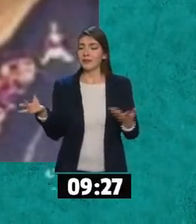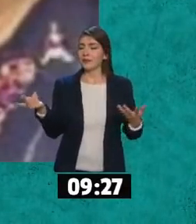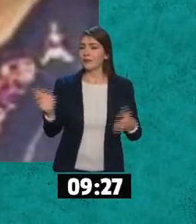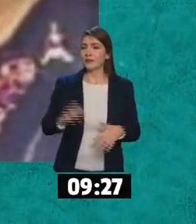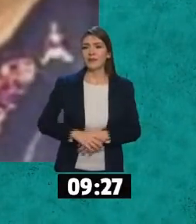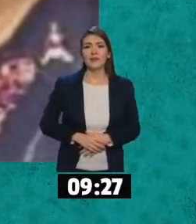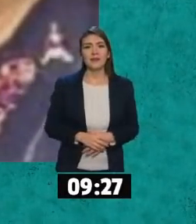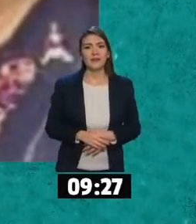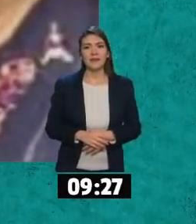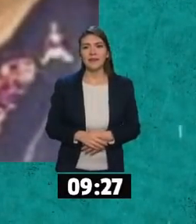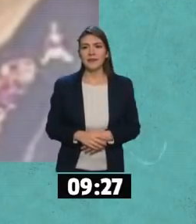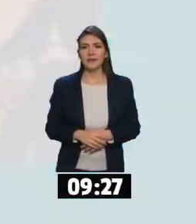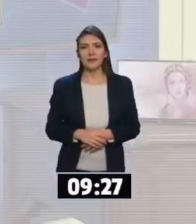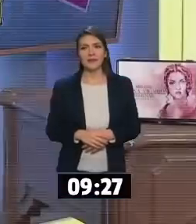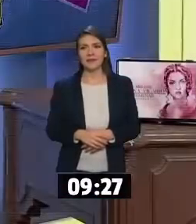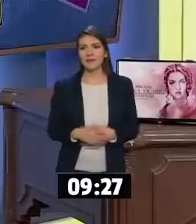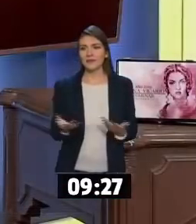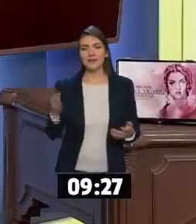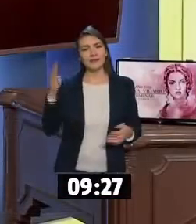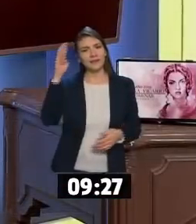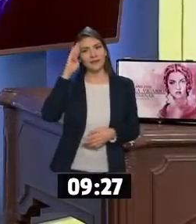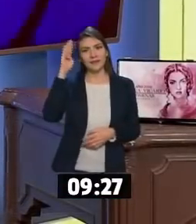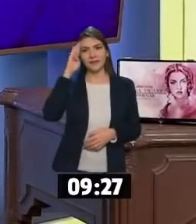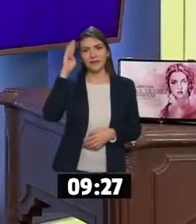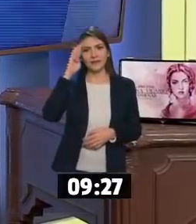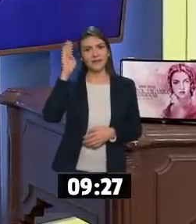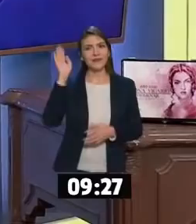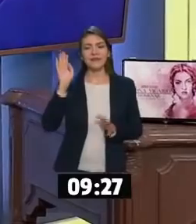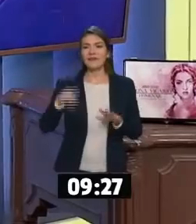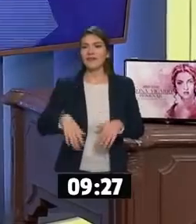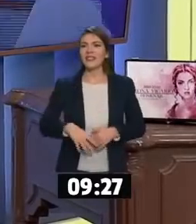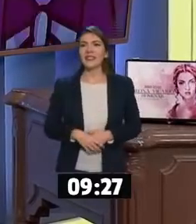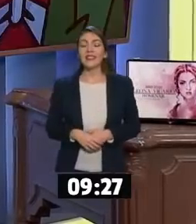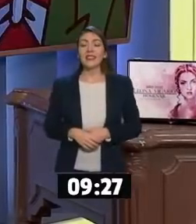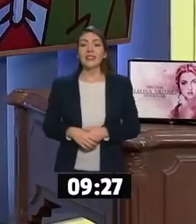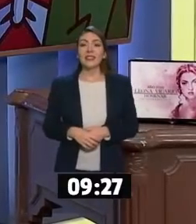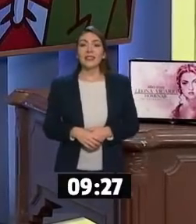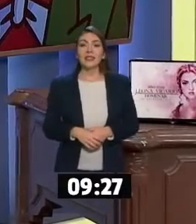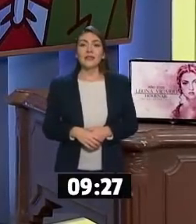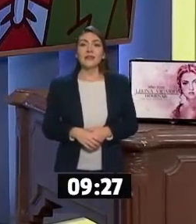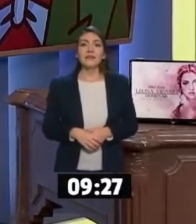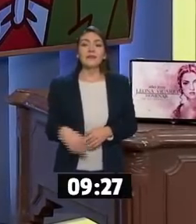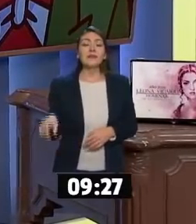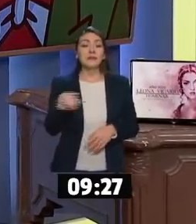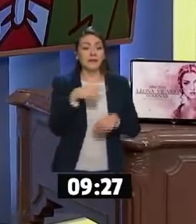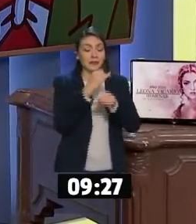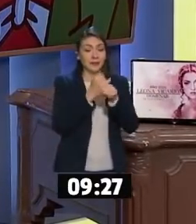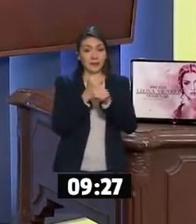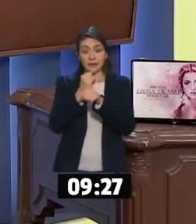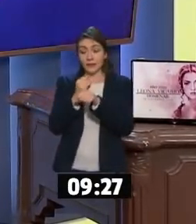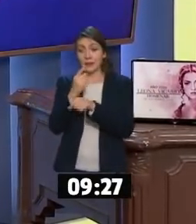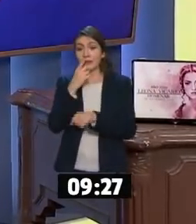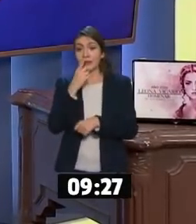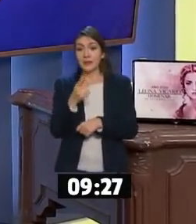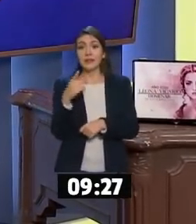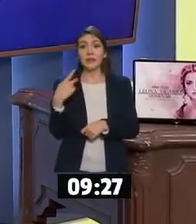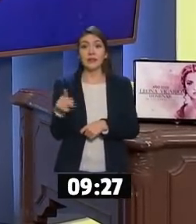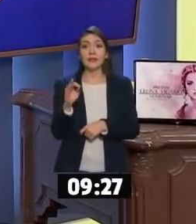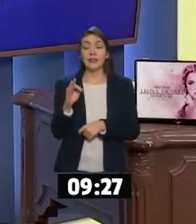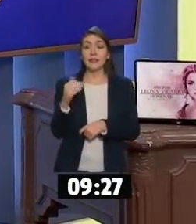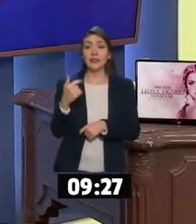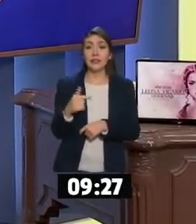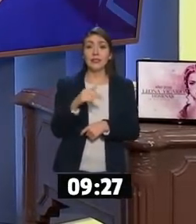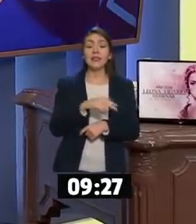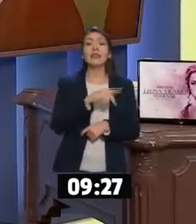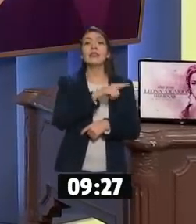Sí. Pues sí. Ay, qué barbaridad. Ya En no, fin. ya no nos atormenten. Investigación revela que la Fiscalía Especial para Movimientos